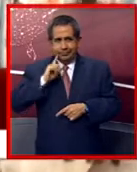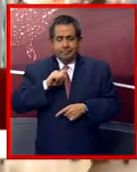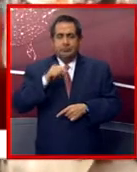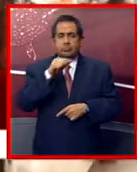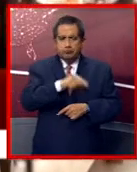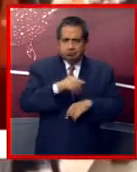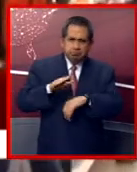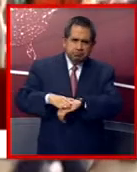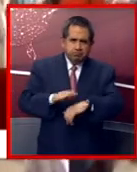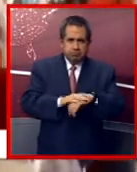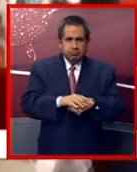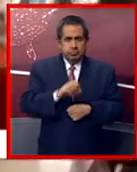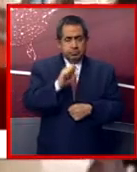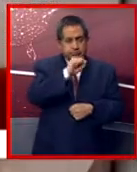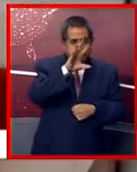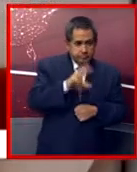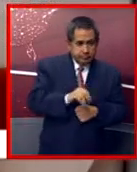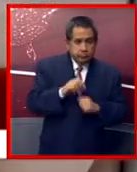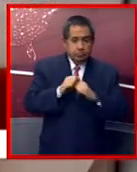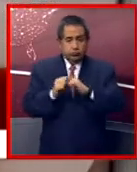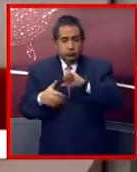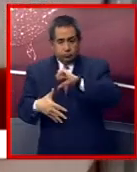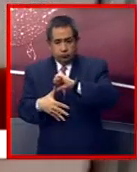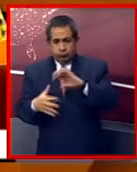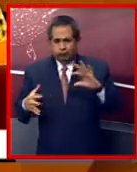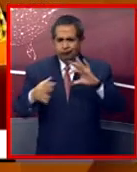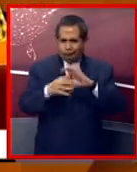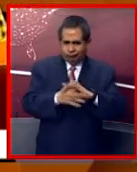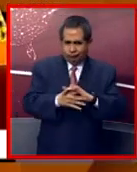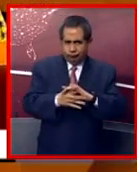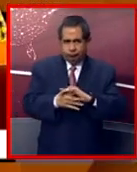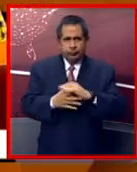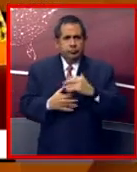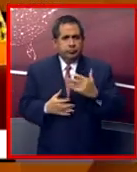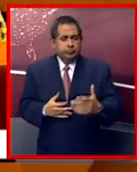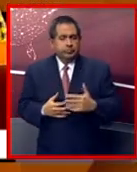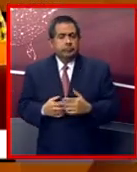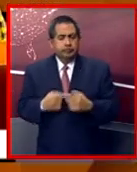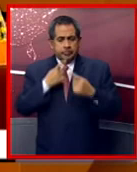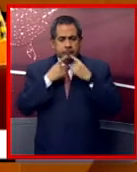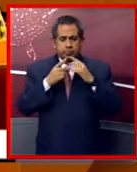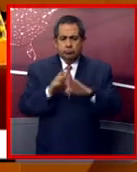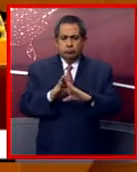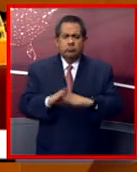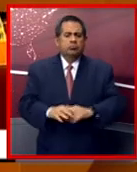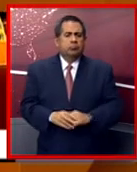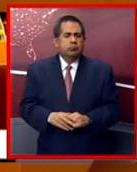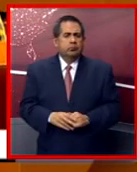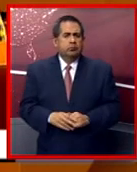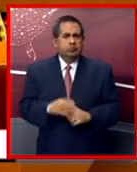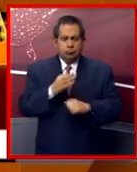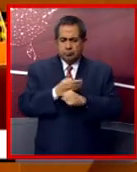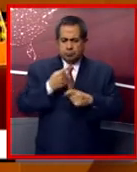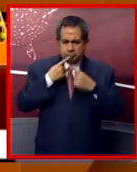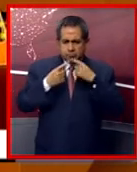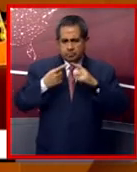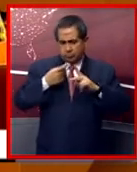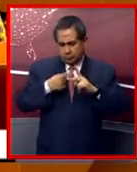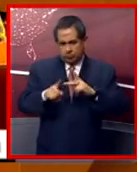construir lazos entre África y América Latina. Considero que el momento ha llegado para empezar a